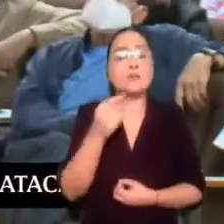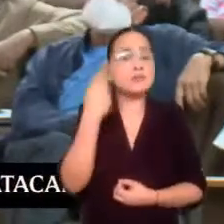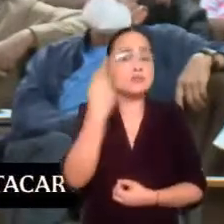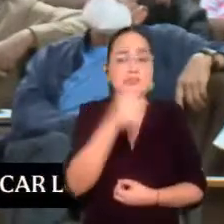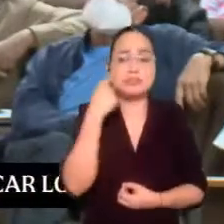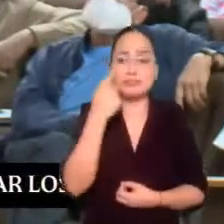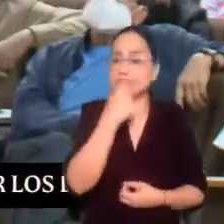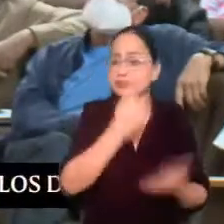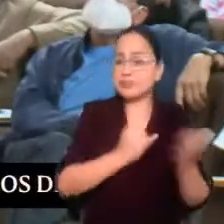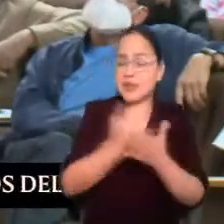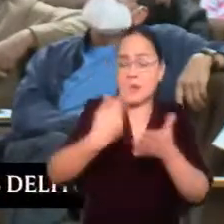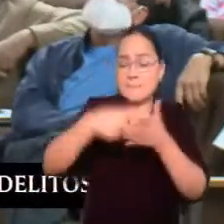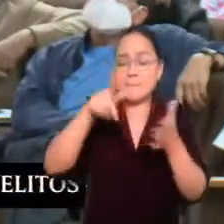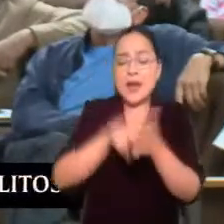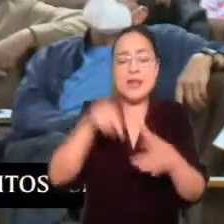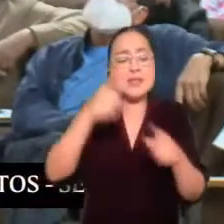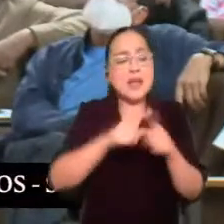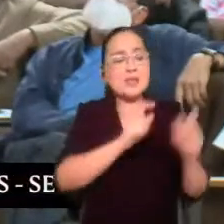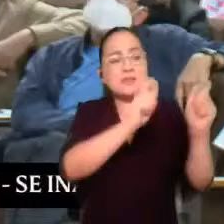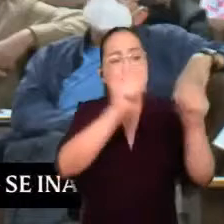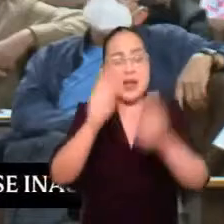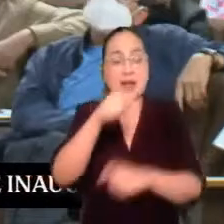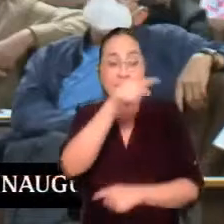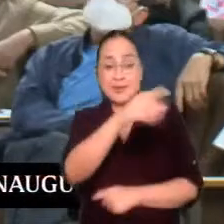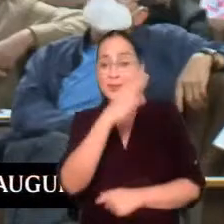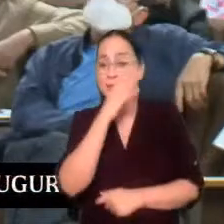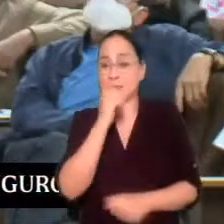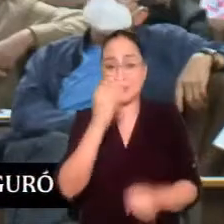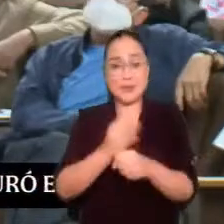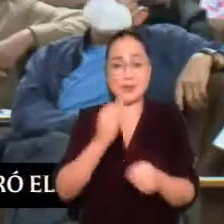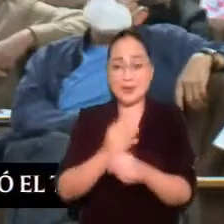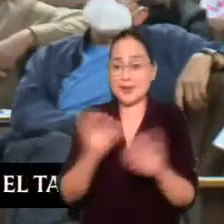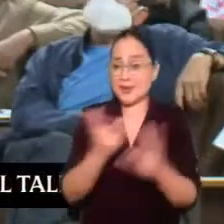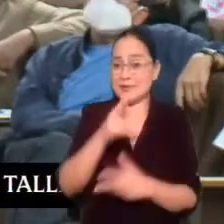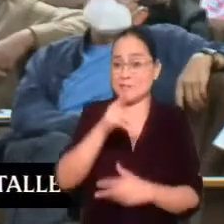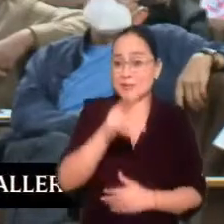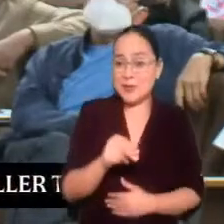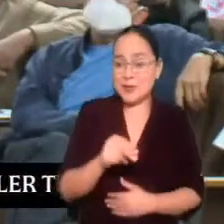que ocurría. Hoy no puede ser eso. Y tampoco pienso